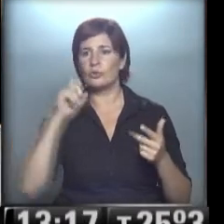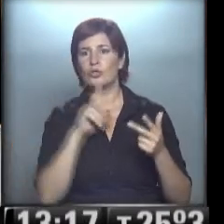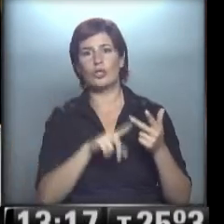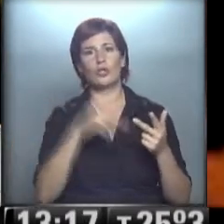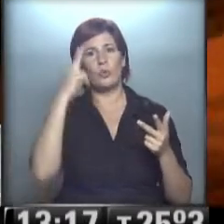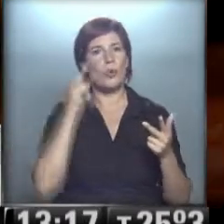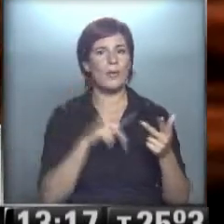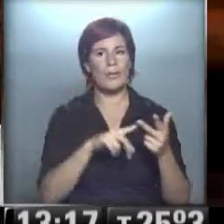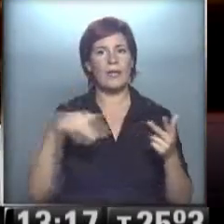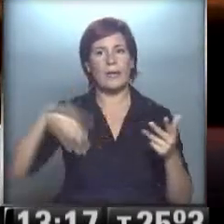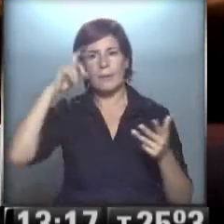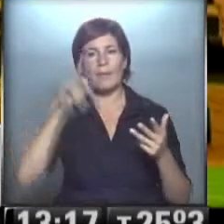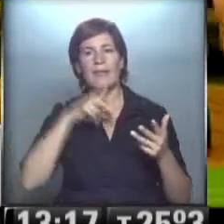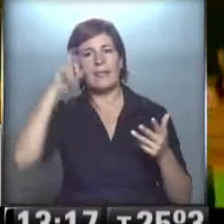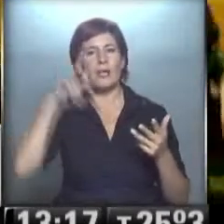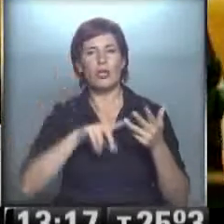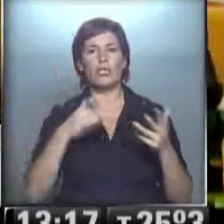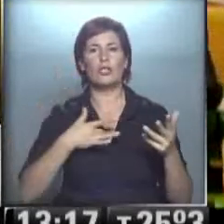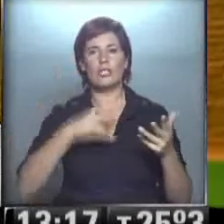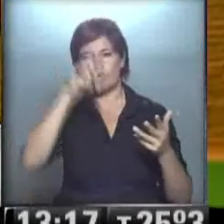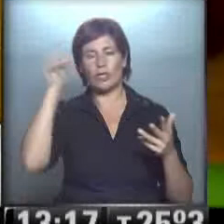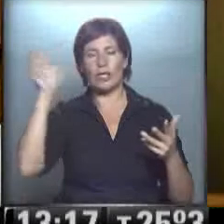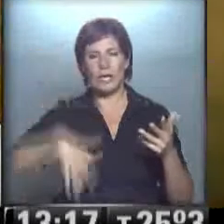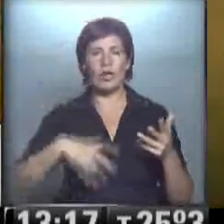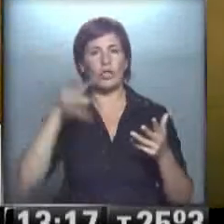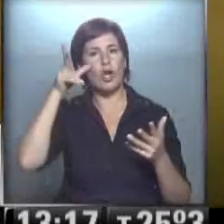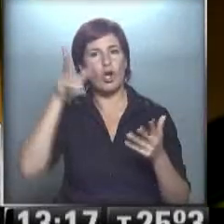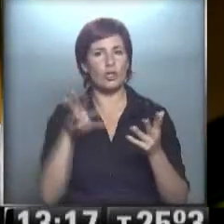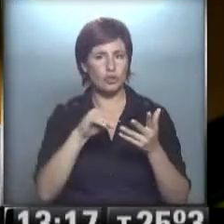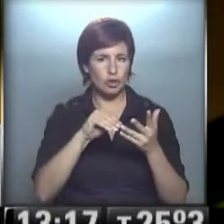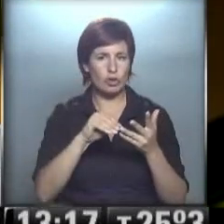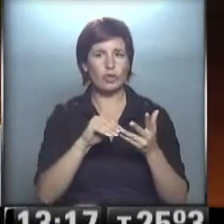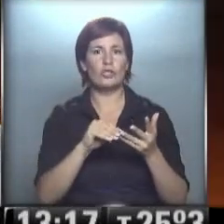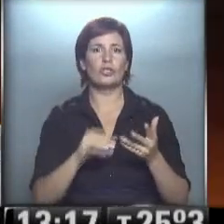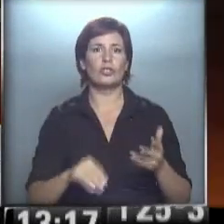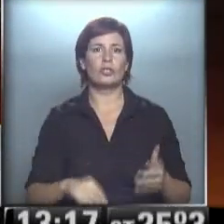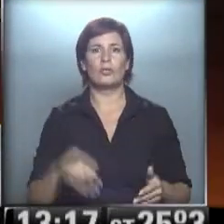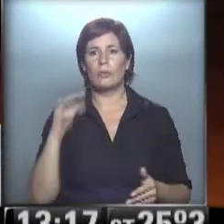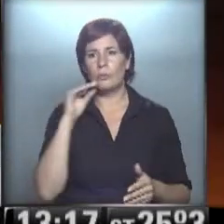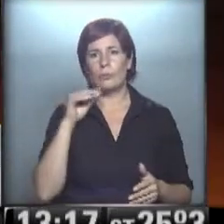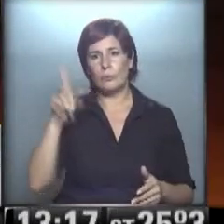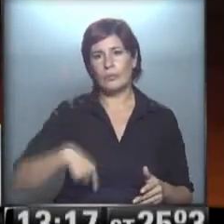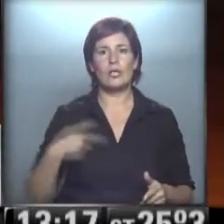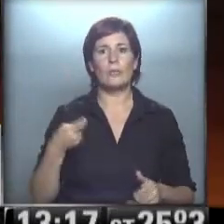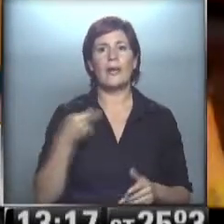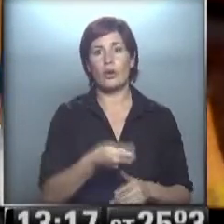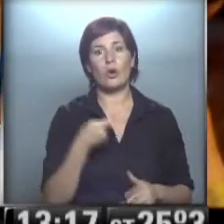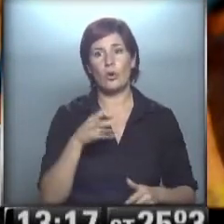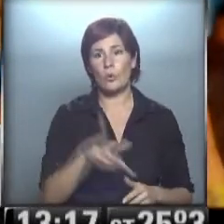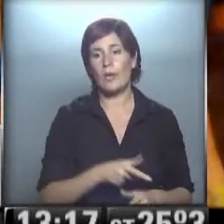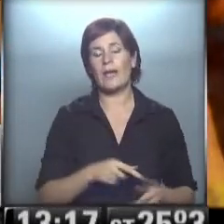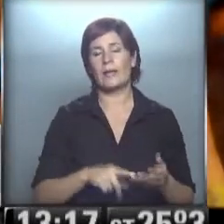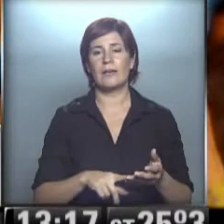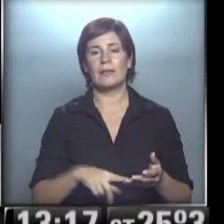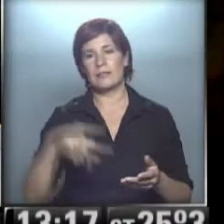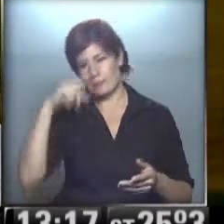León y Mete Gol tienen 8, Vino para robar de Ariel Winograd tiene 7, Puerta de Hierro, la película de Víctor Laplace y Dieguillo